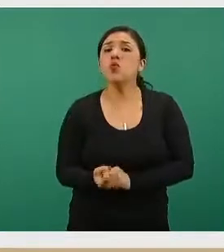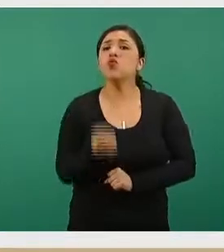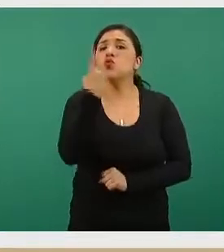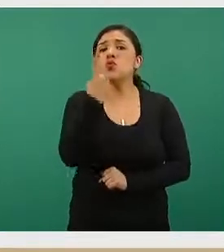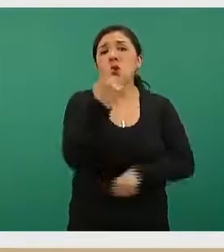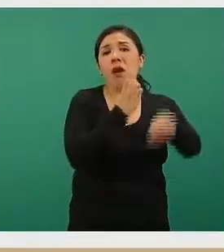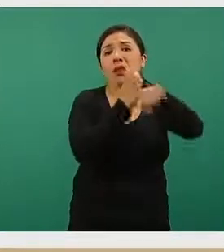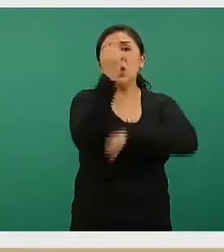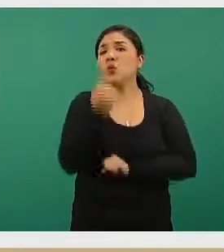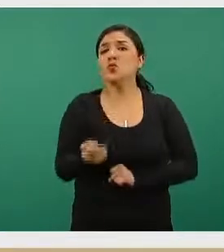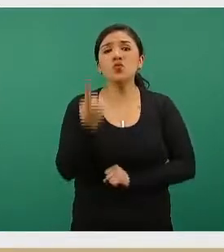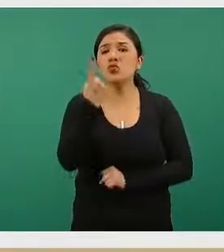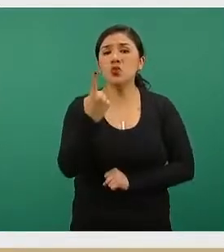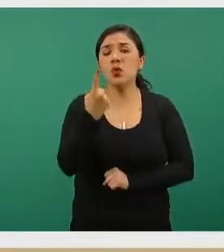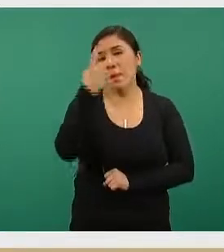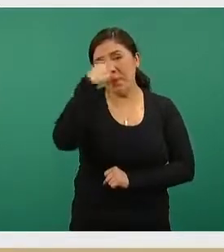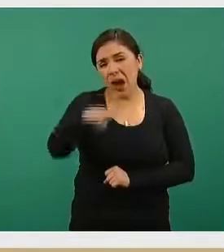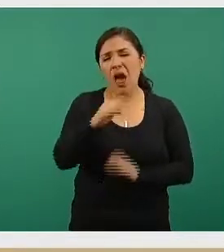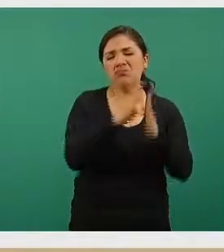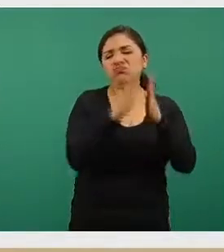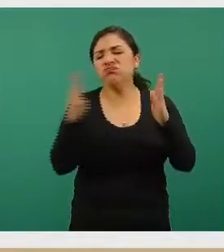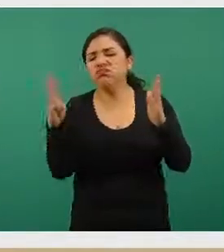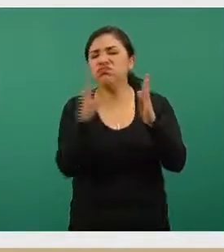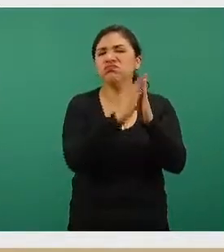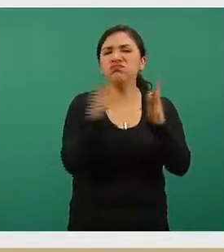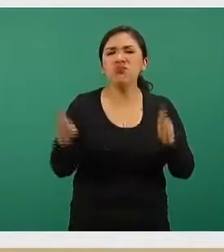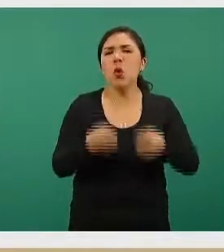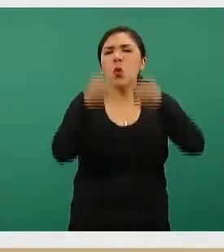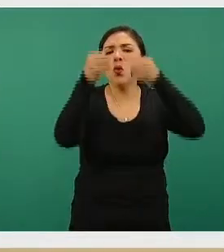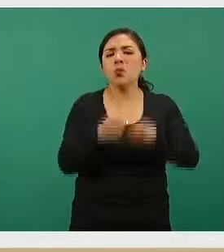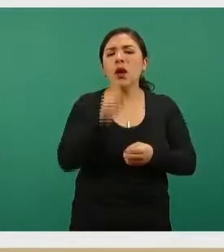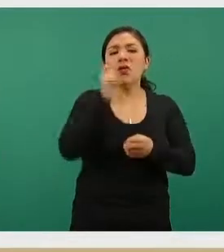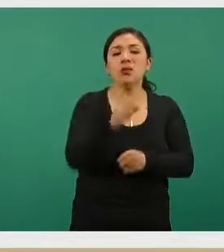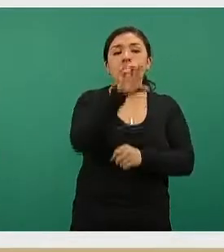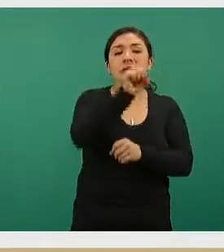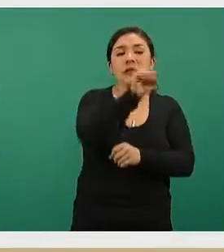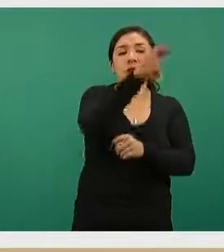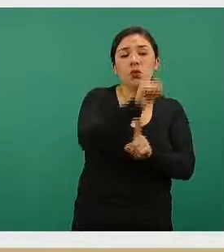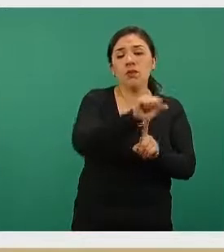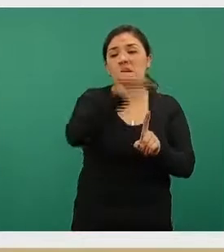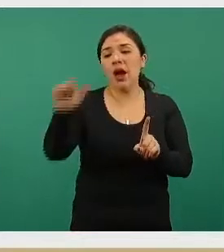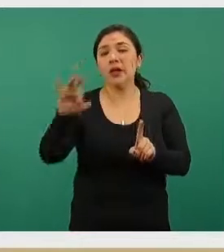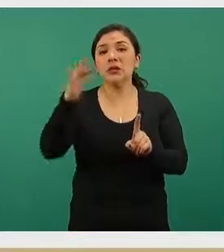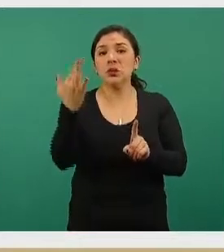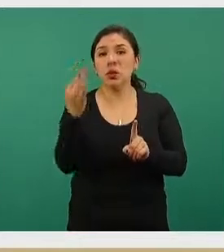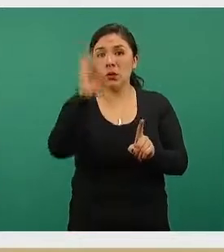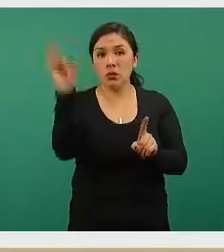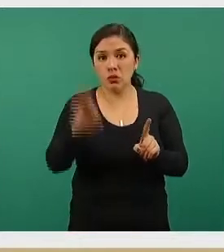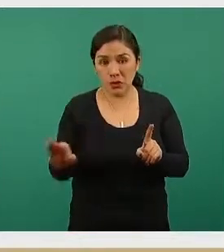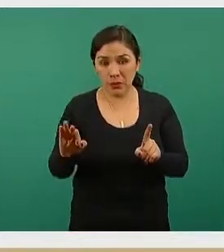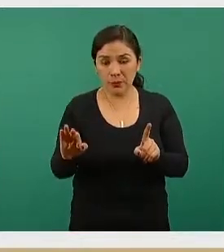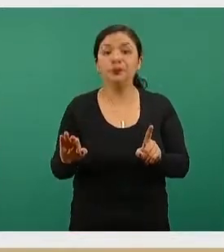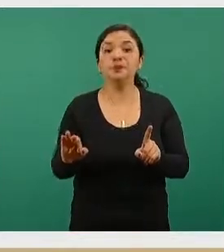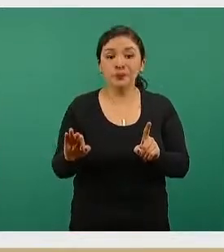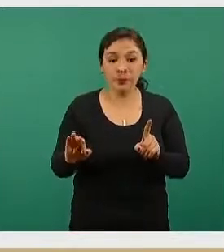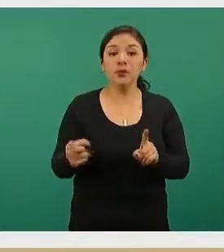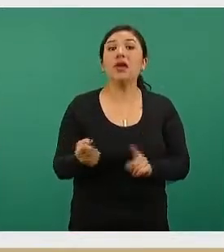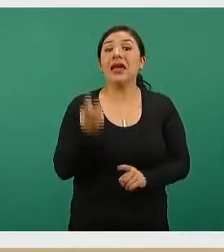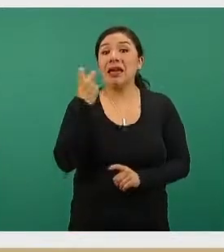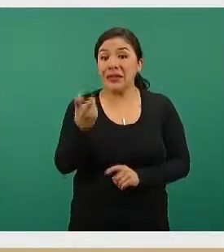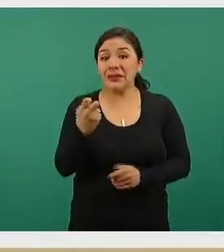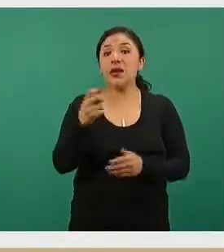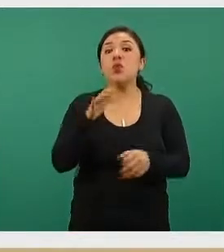solamente una entidad entre el rango de ocupación entre el 69 y el 50%, y la entidad